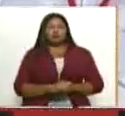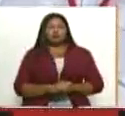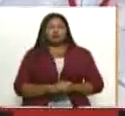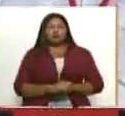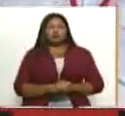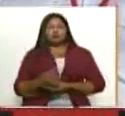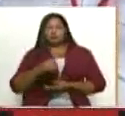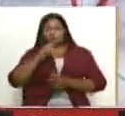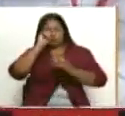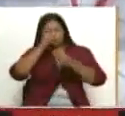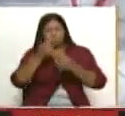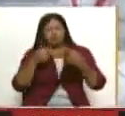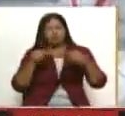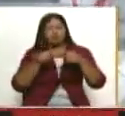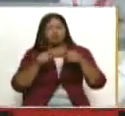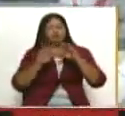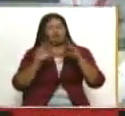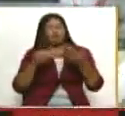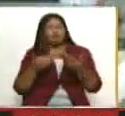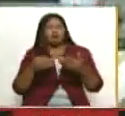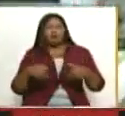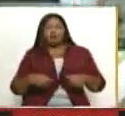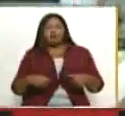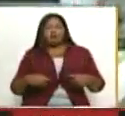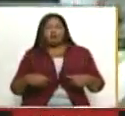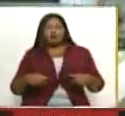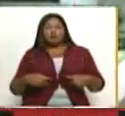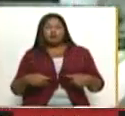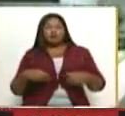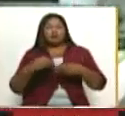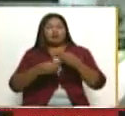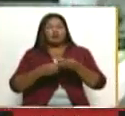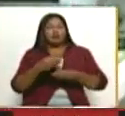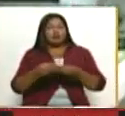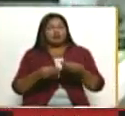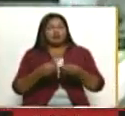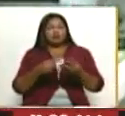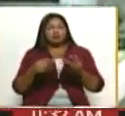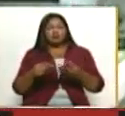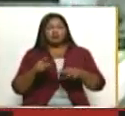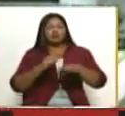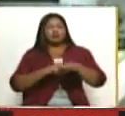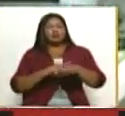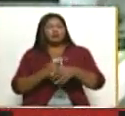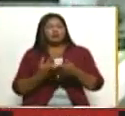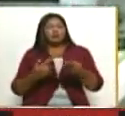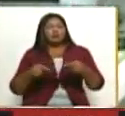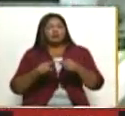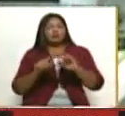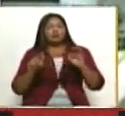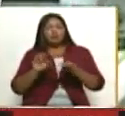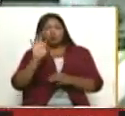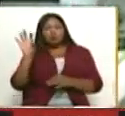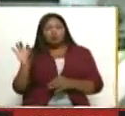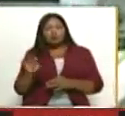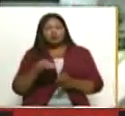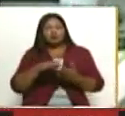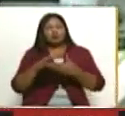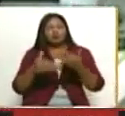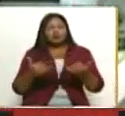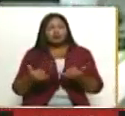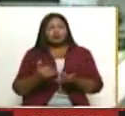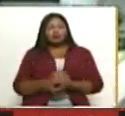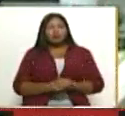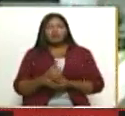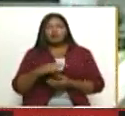Reconocimientos a los esfuerzos que han hecho durante todo este tiempo los países garantes y países